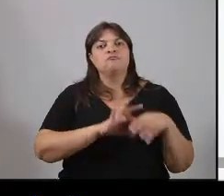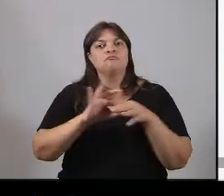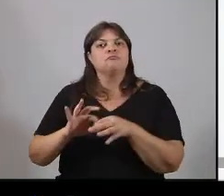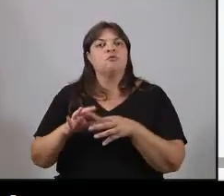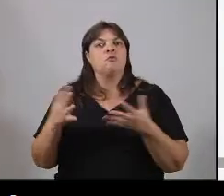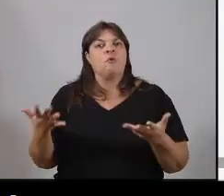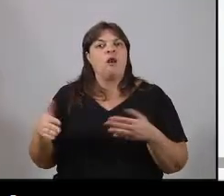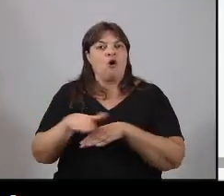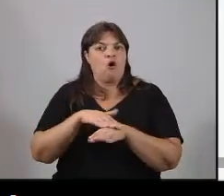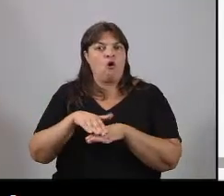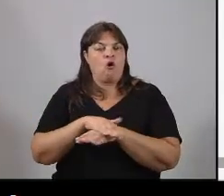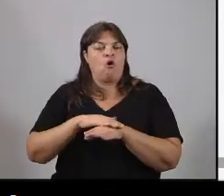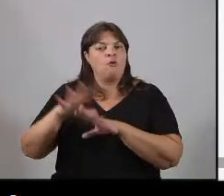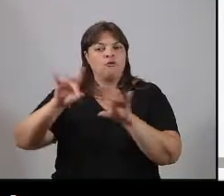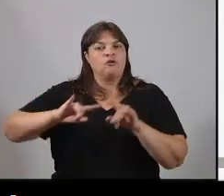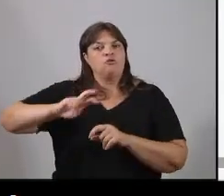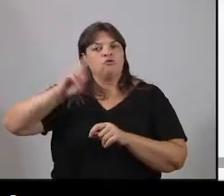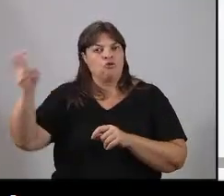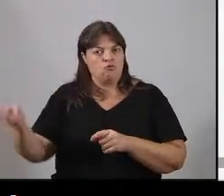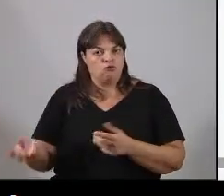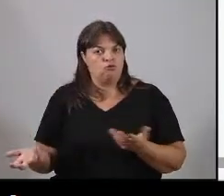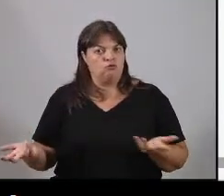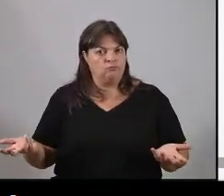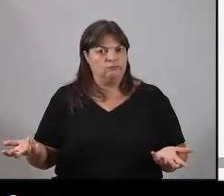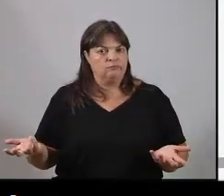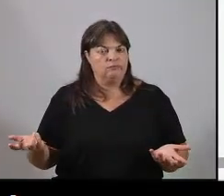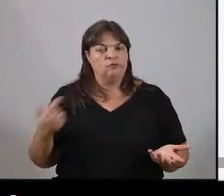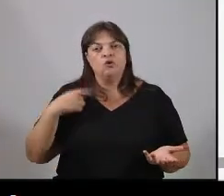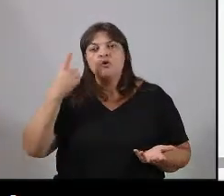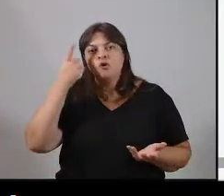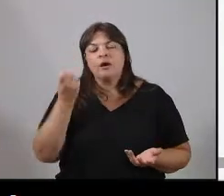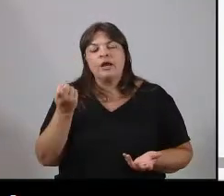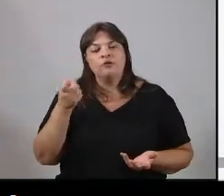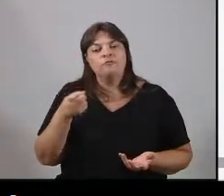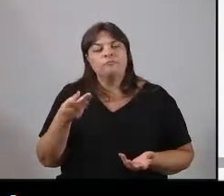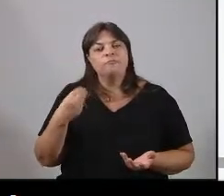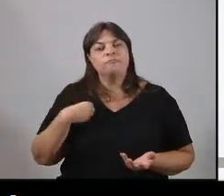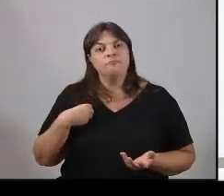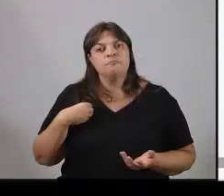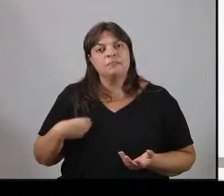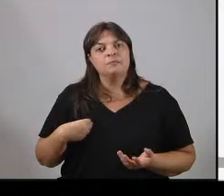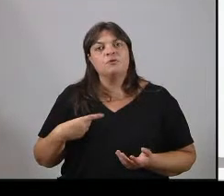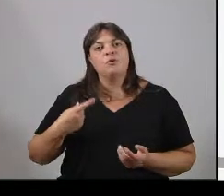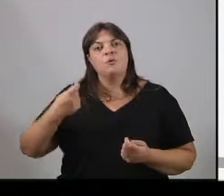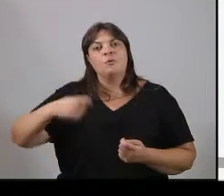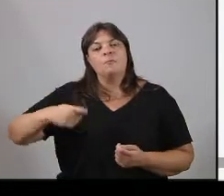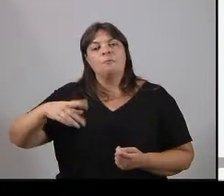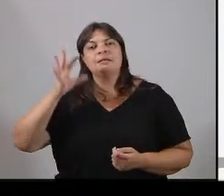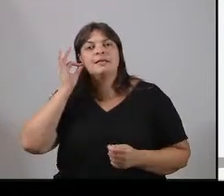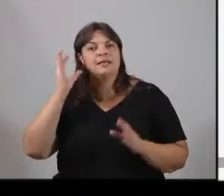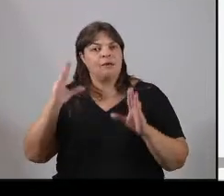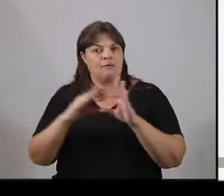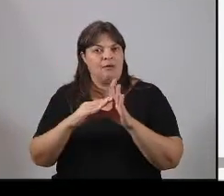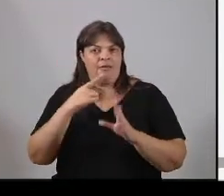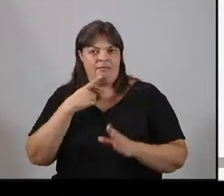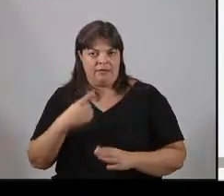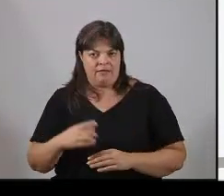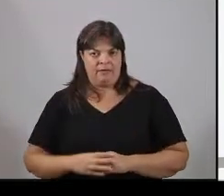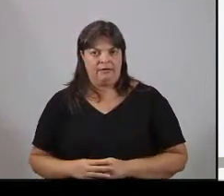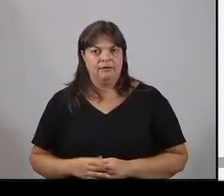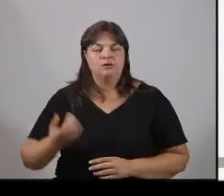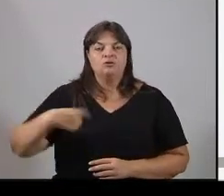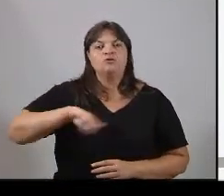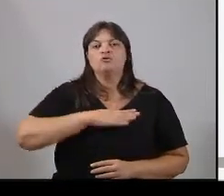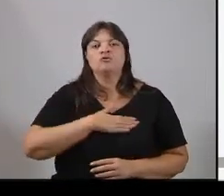están gobernando en otros territorios. Y creo que eso es exactamente lo que indica la presidenta de la Comunidad de Madrid. Queremos que